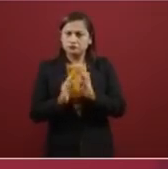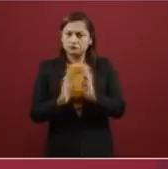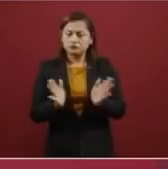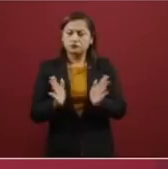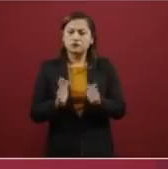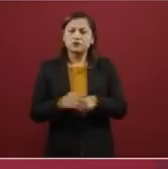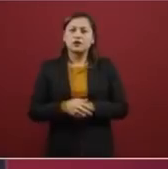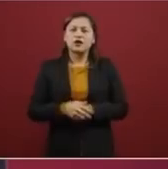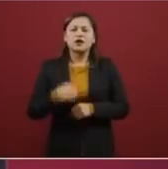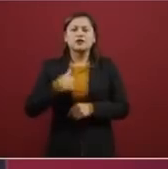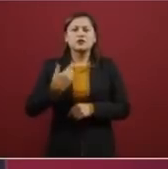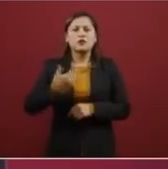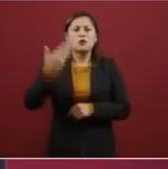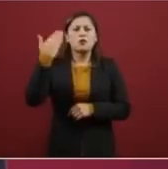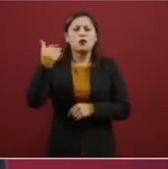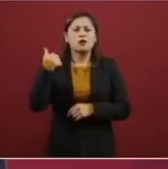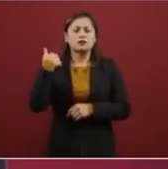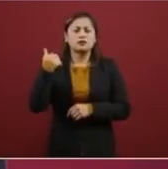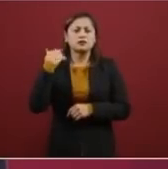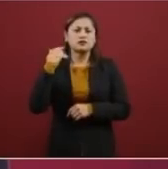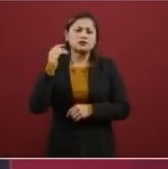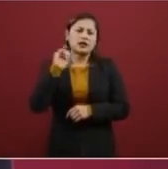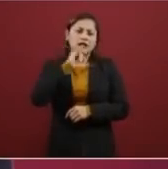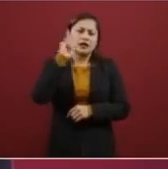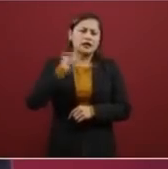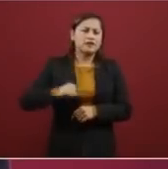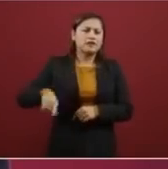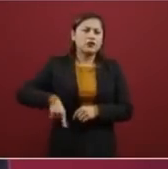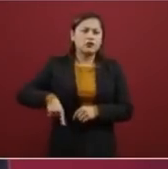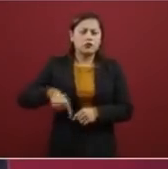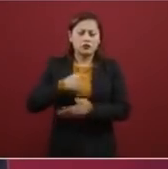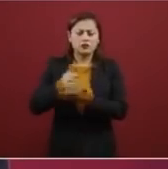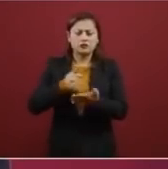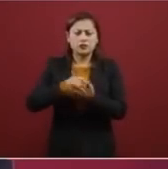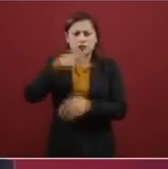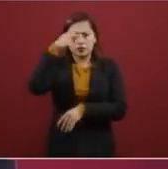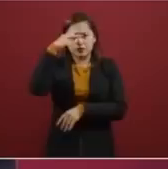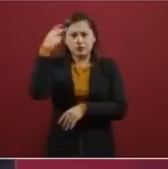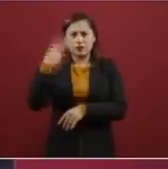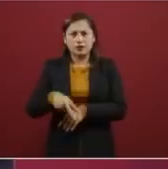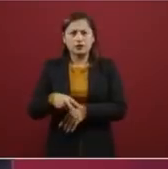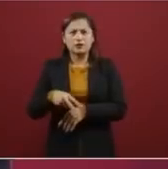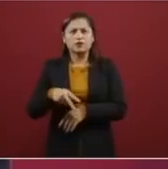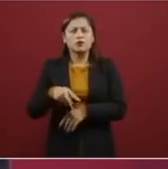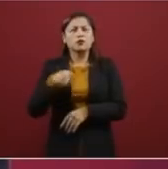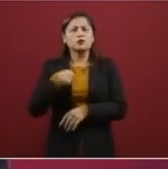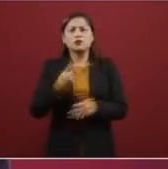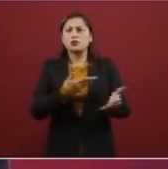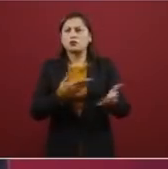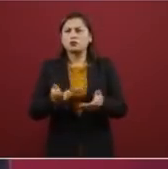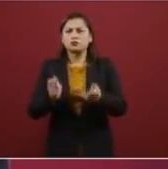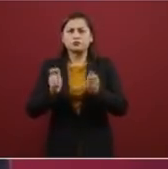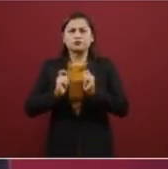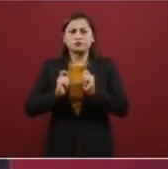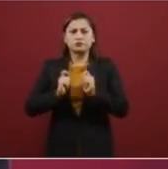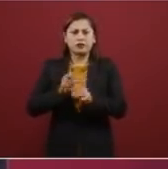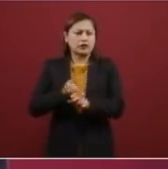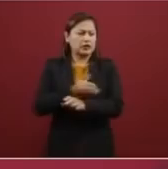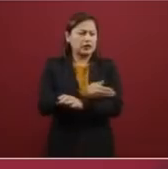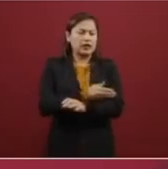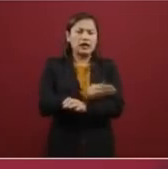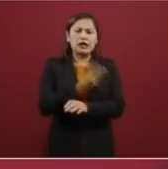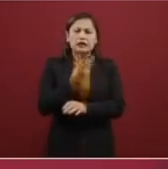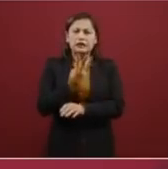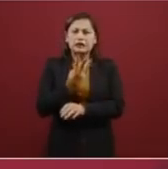abril, habló de la supuesta falta de pago de los proveedores de Petróleos Mexicanos y dijo que se revisará la situación, y resaltó que la